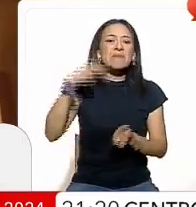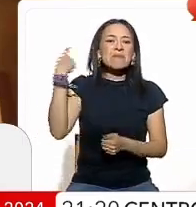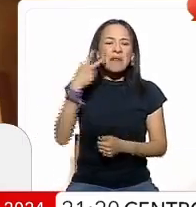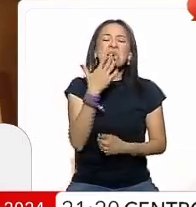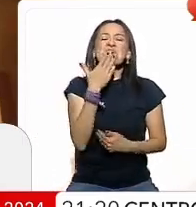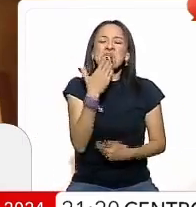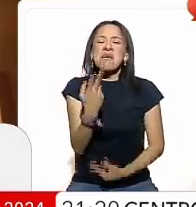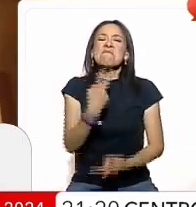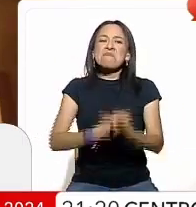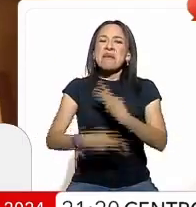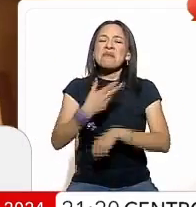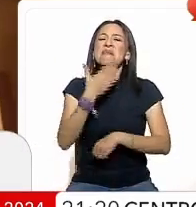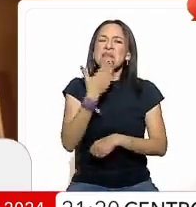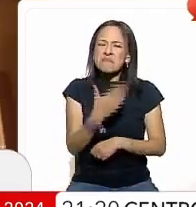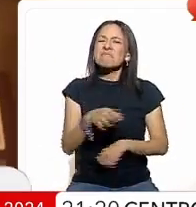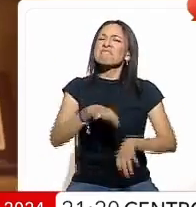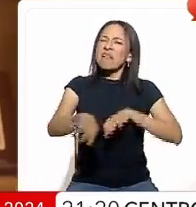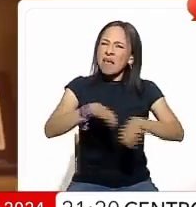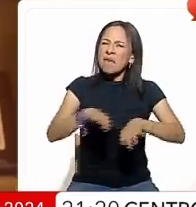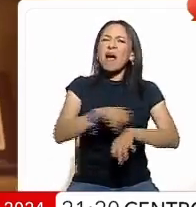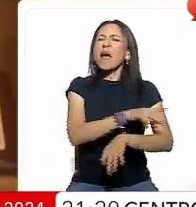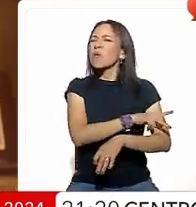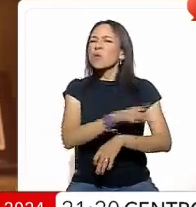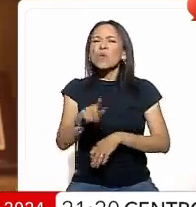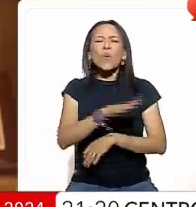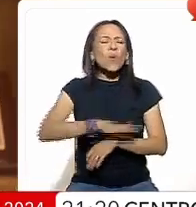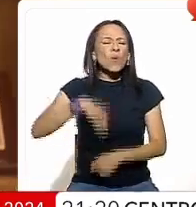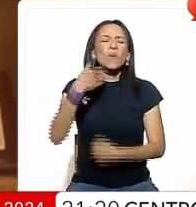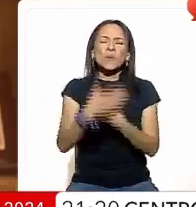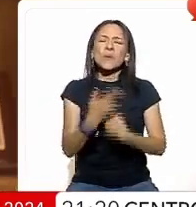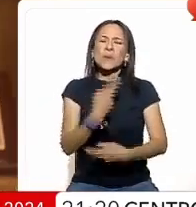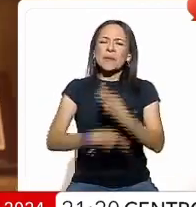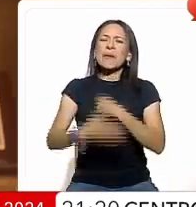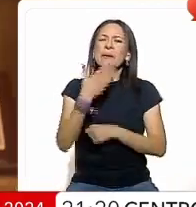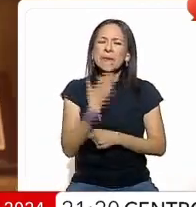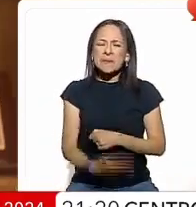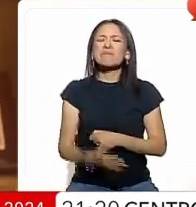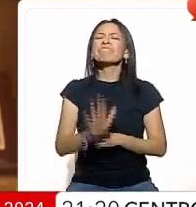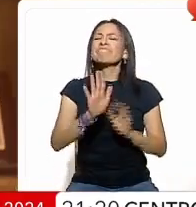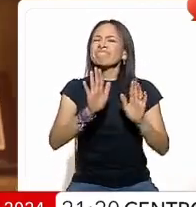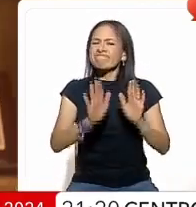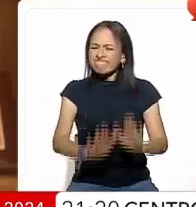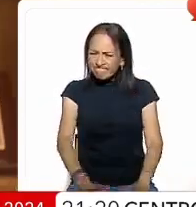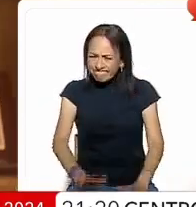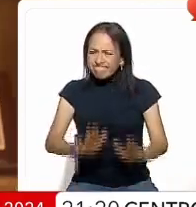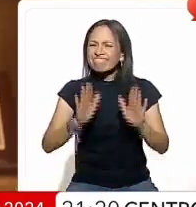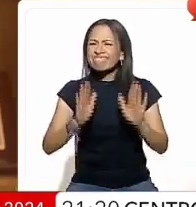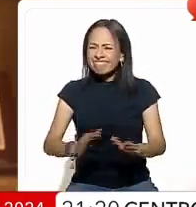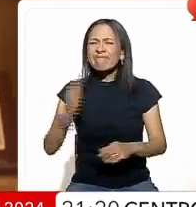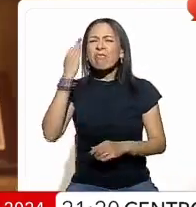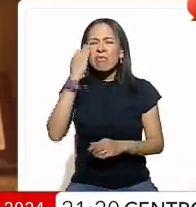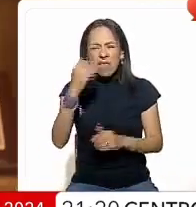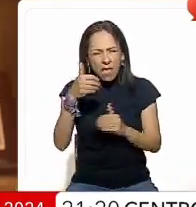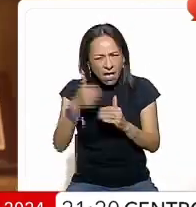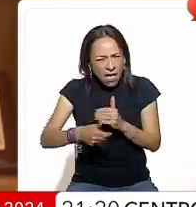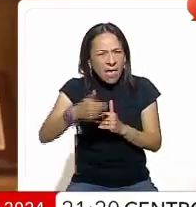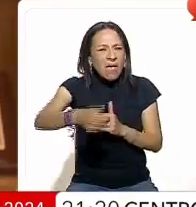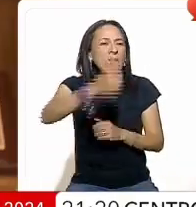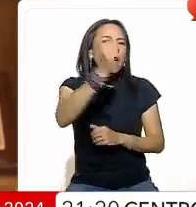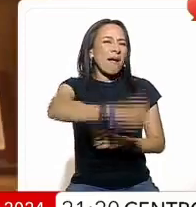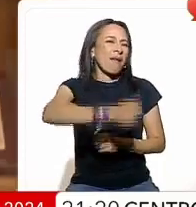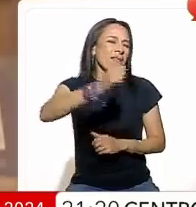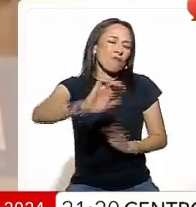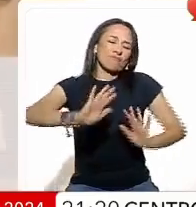muy bien. Y a cada quien, el pueblo, el tiempo, los pone en su lugar. Gobernadora, ya